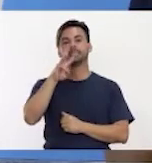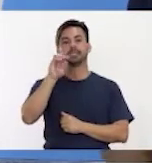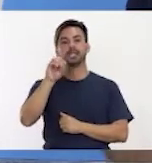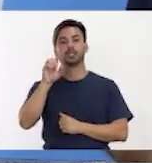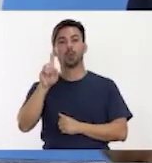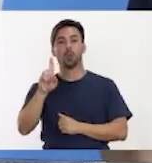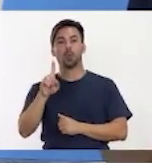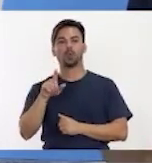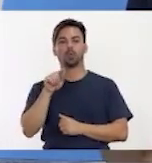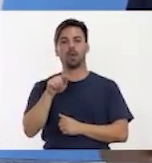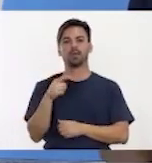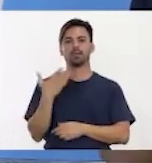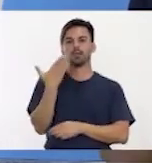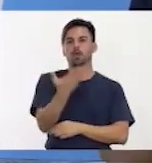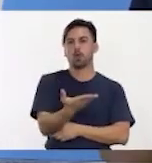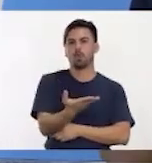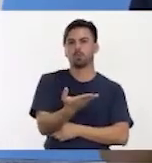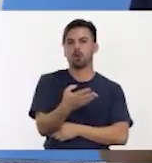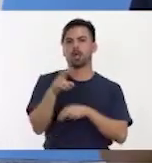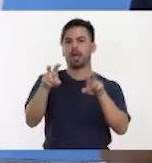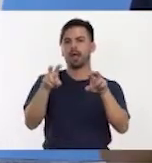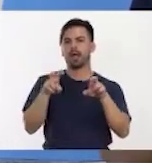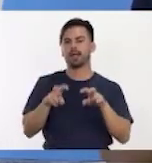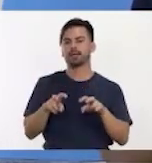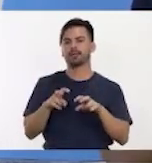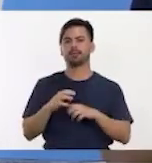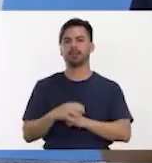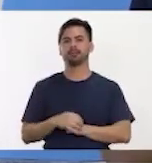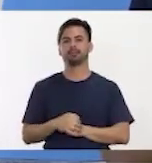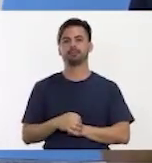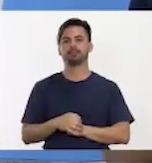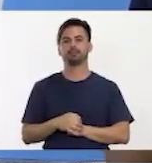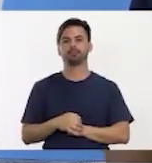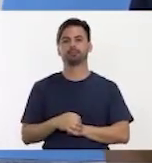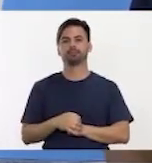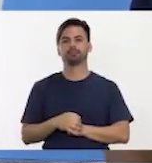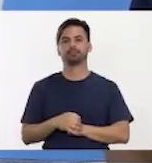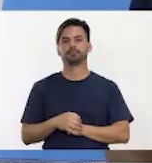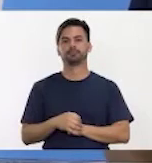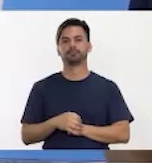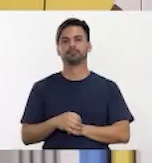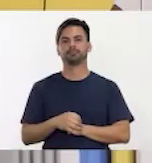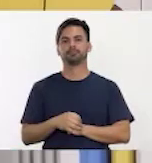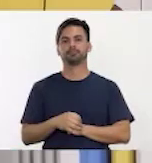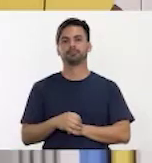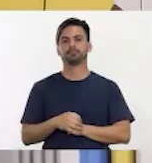es la que convoca a una asamblea constituyente.